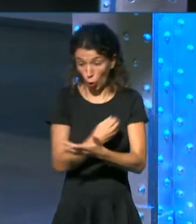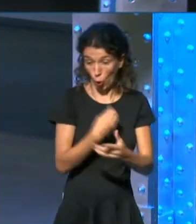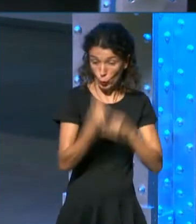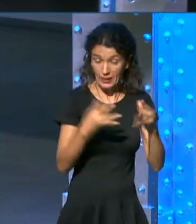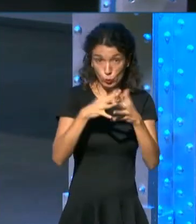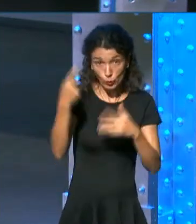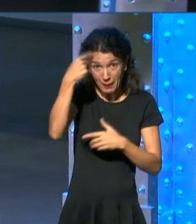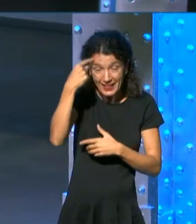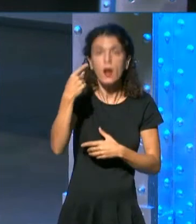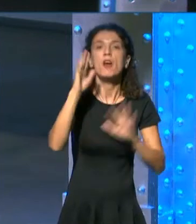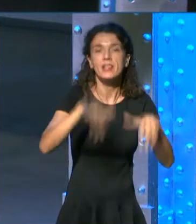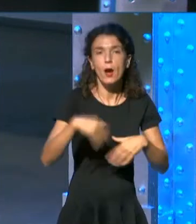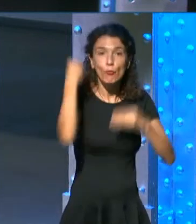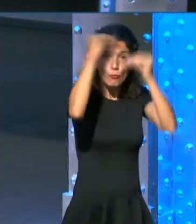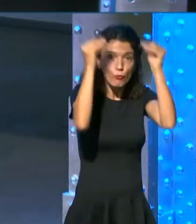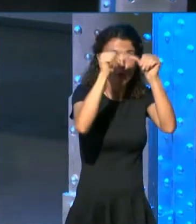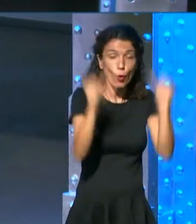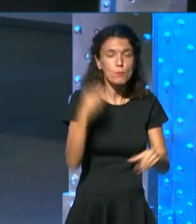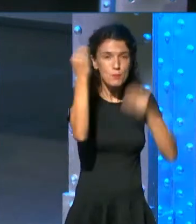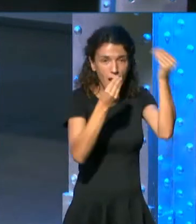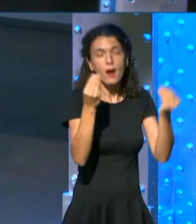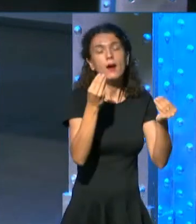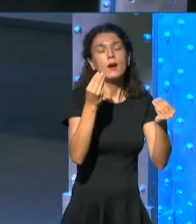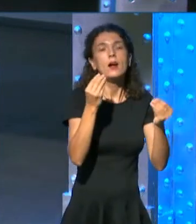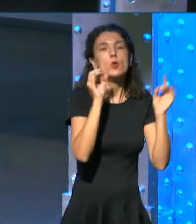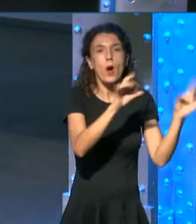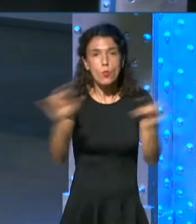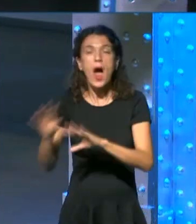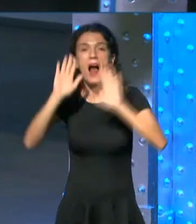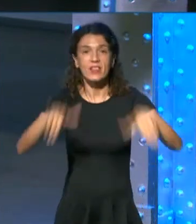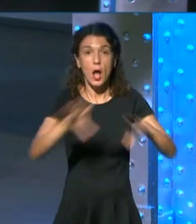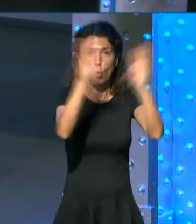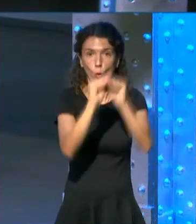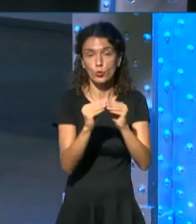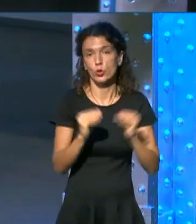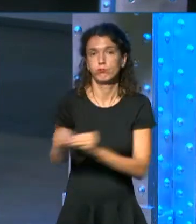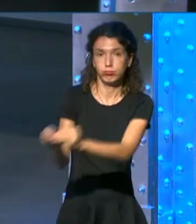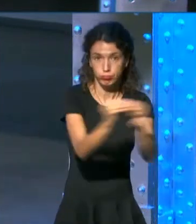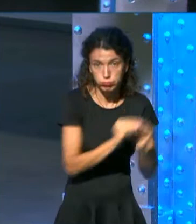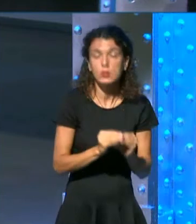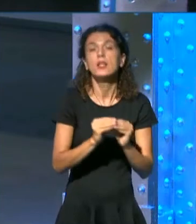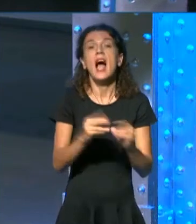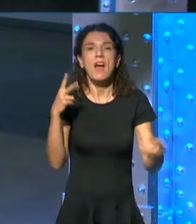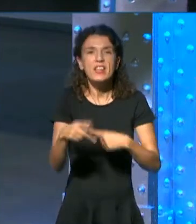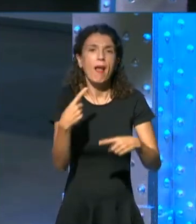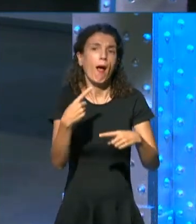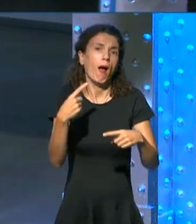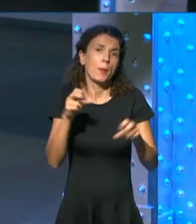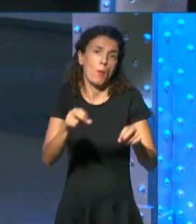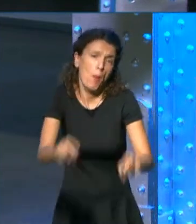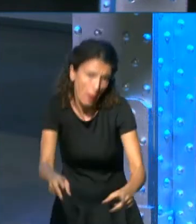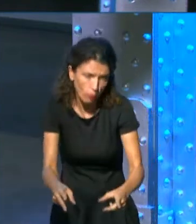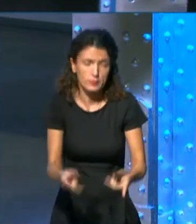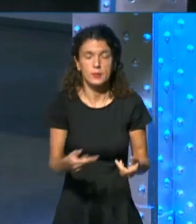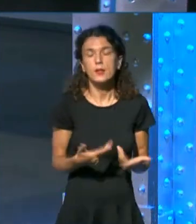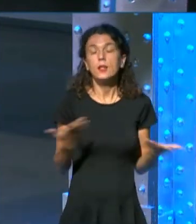estructura tienen la misma forma de pensar y llegan a las mismas conclusiones, con lo cual hace que encajen muy bien y evite los malentendidos. Pues con todo esto que